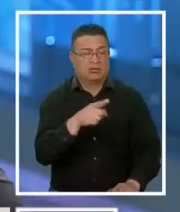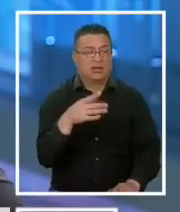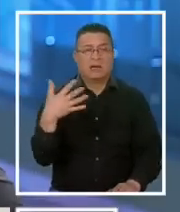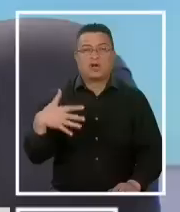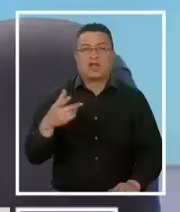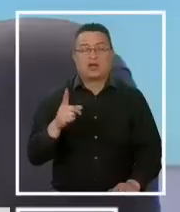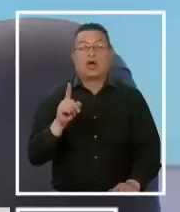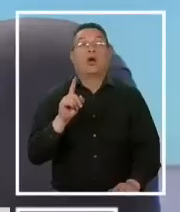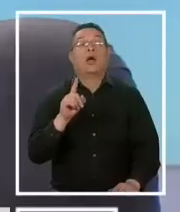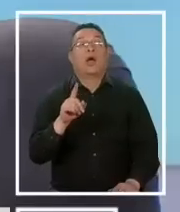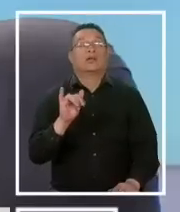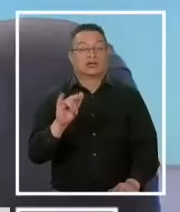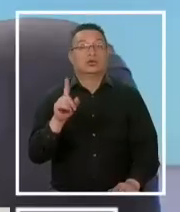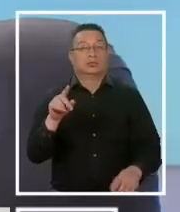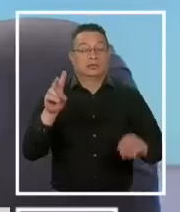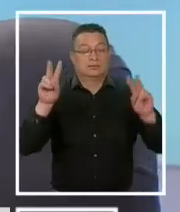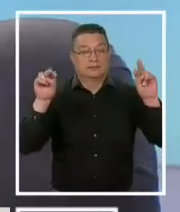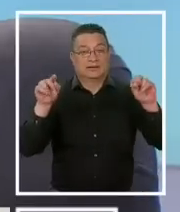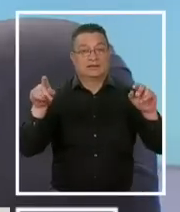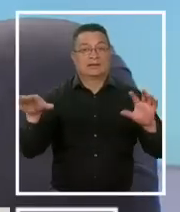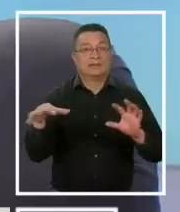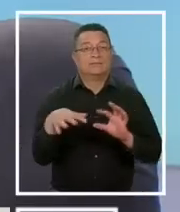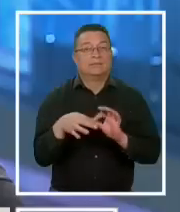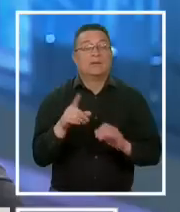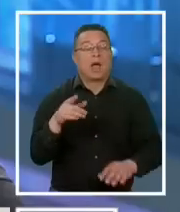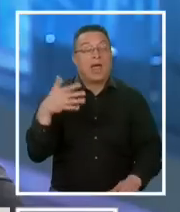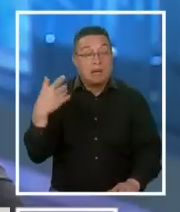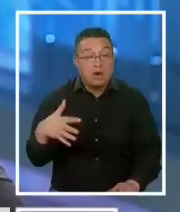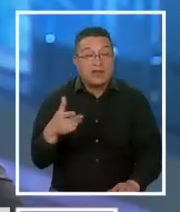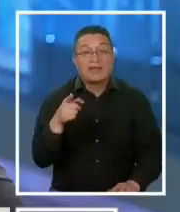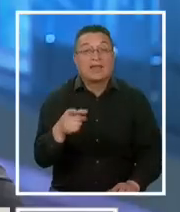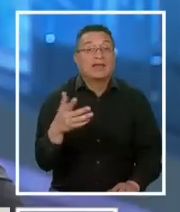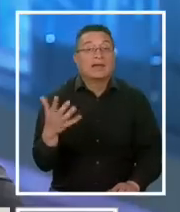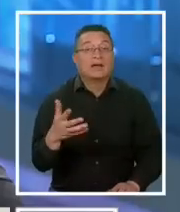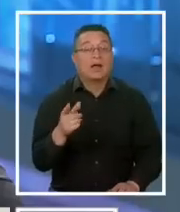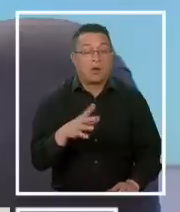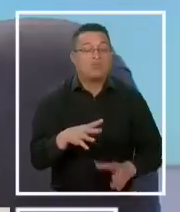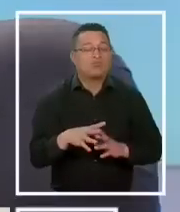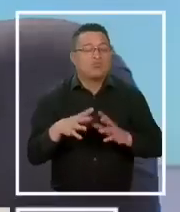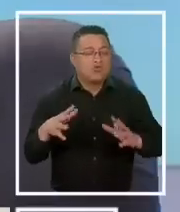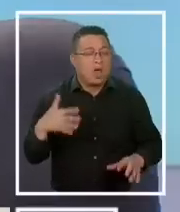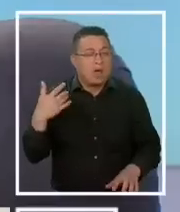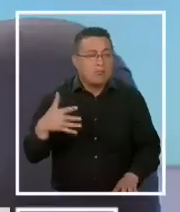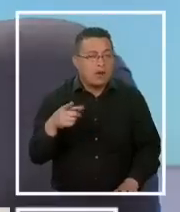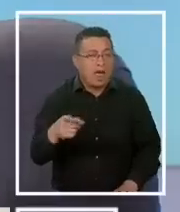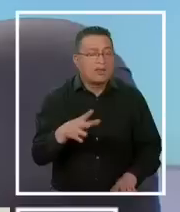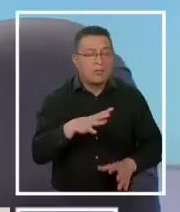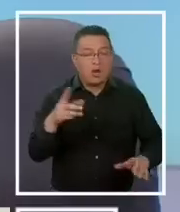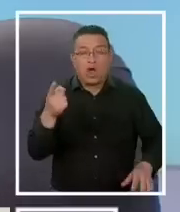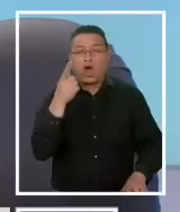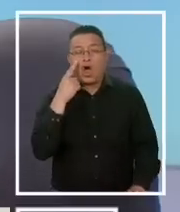es que estamos hablando de un caso es que sabe lo que es relevante acá y que demasiado importante